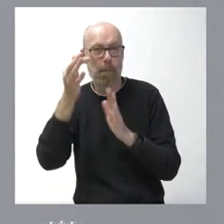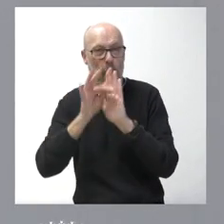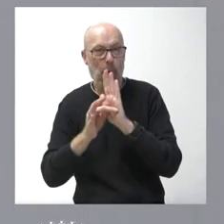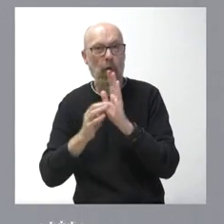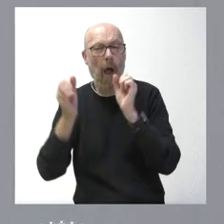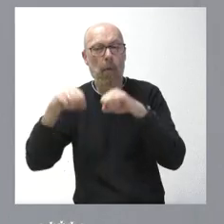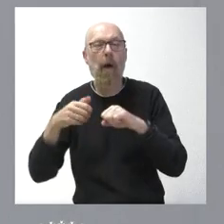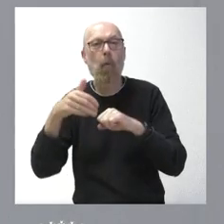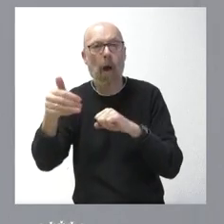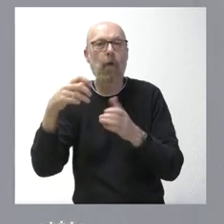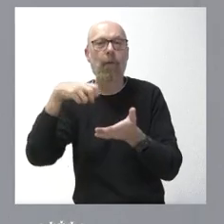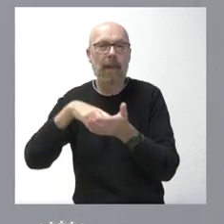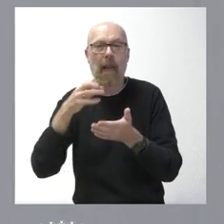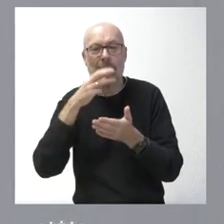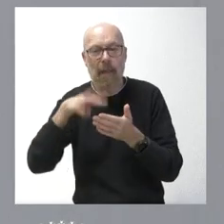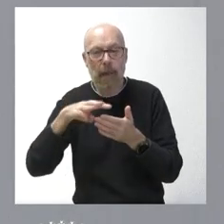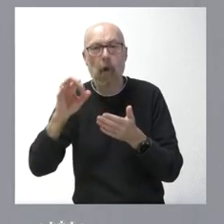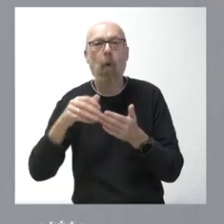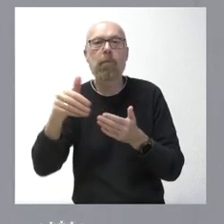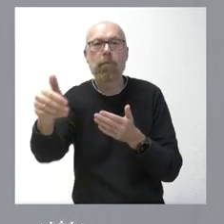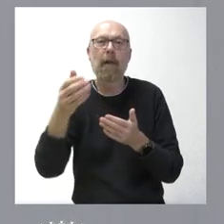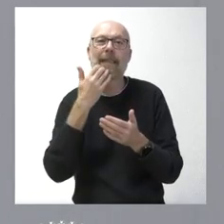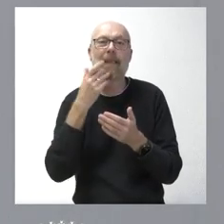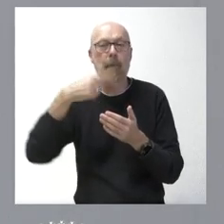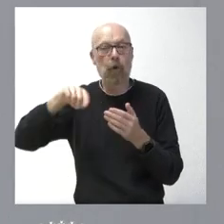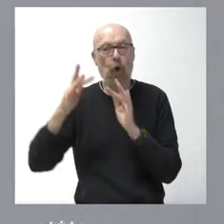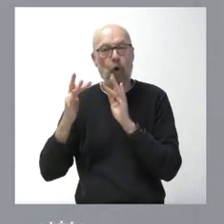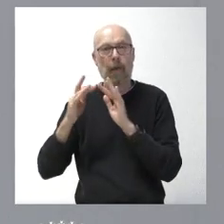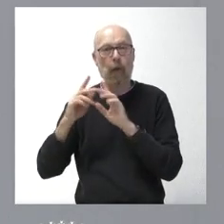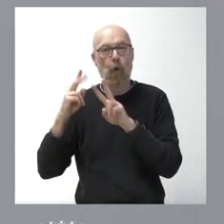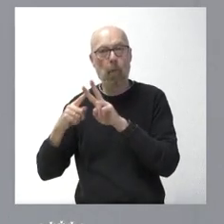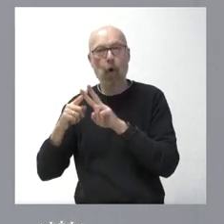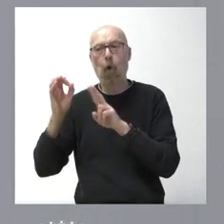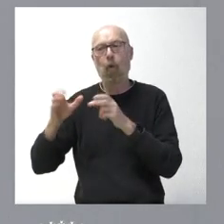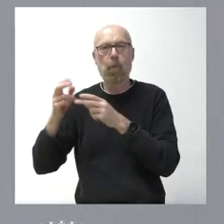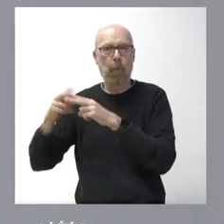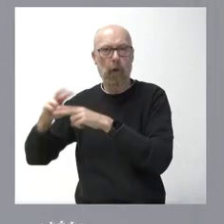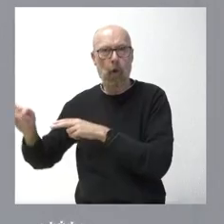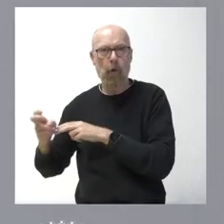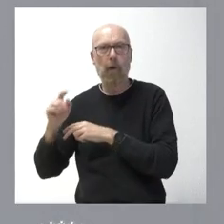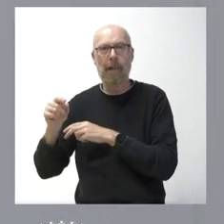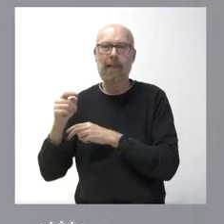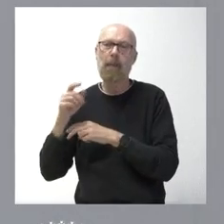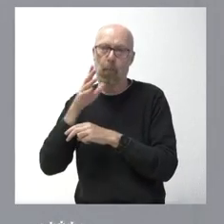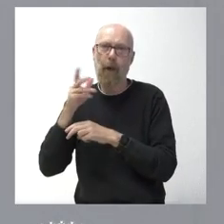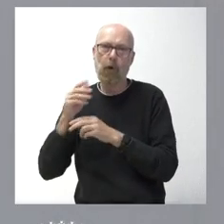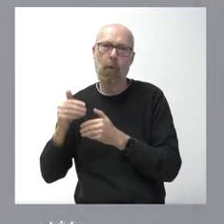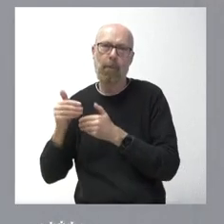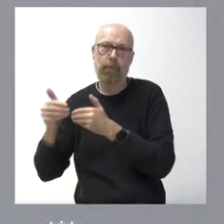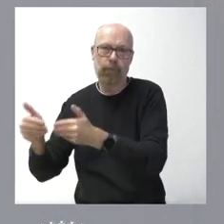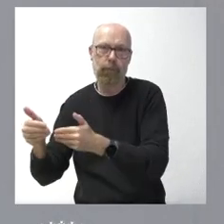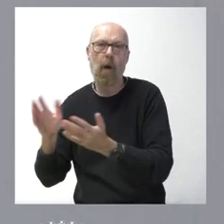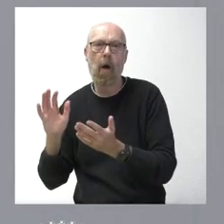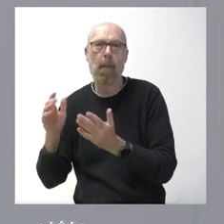hablando con los grupos parlamentarios bueno en concreto con vos y si ese sería el motivo para retrasar los presupuestos y luego también le quería preguntar